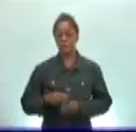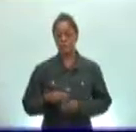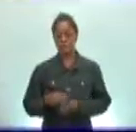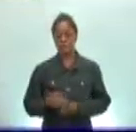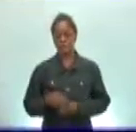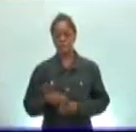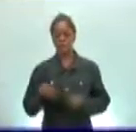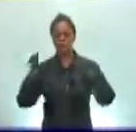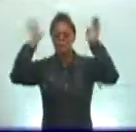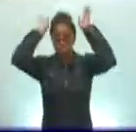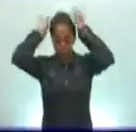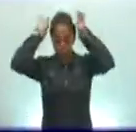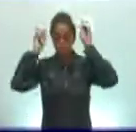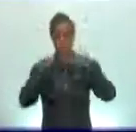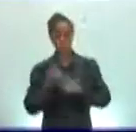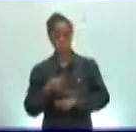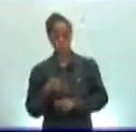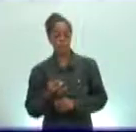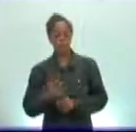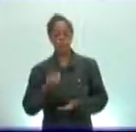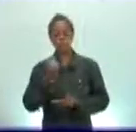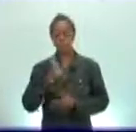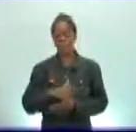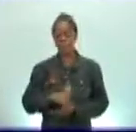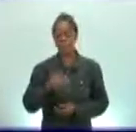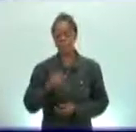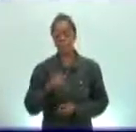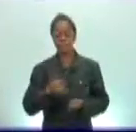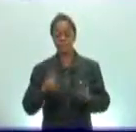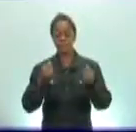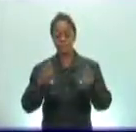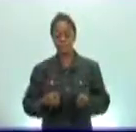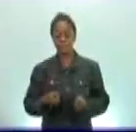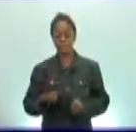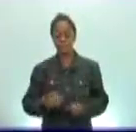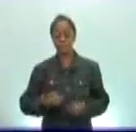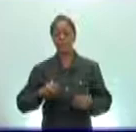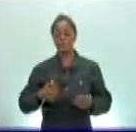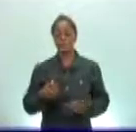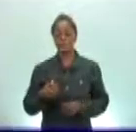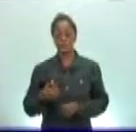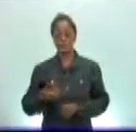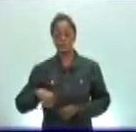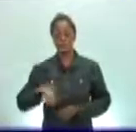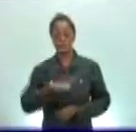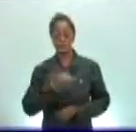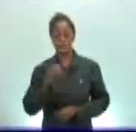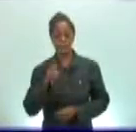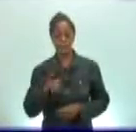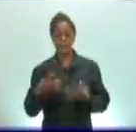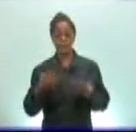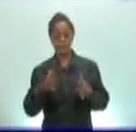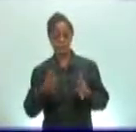con garras, uno de esos presidentes que asentó su mandato continuista en un régimen de terror.